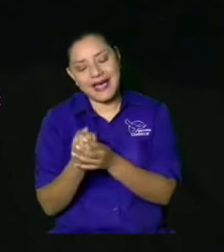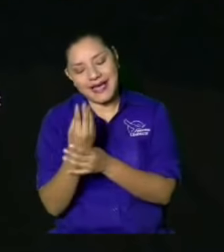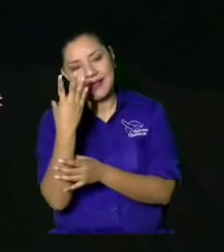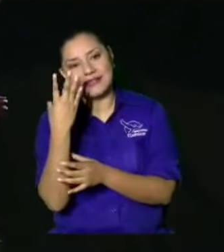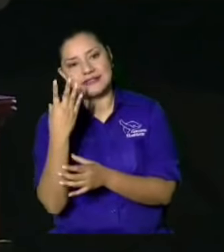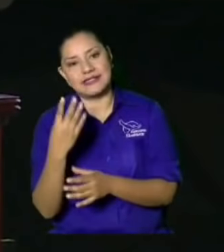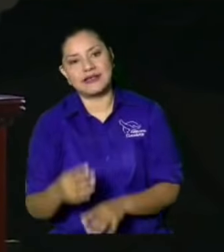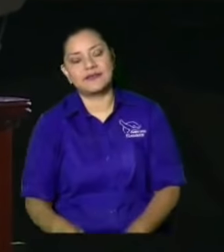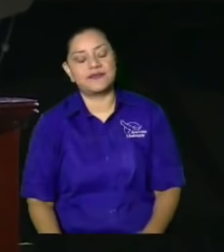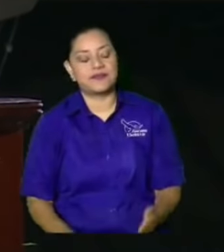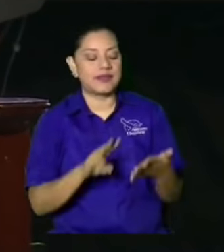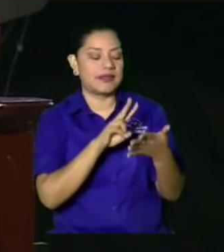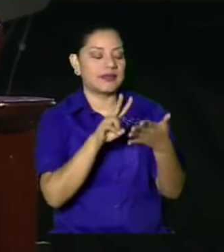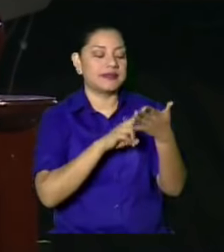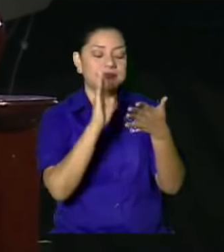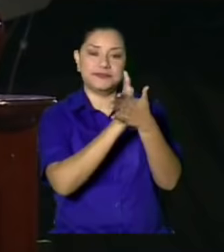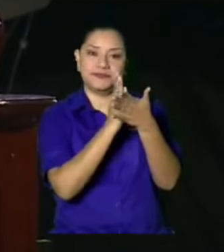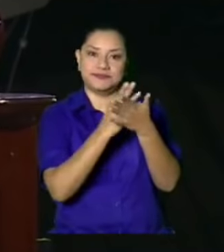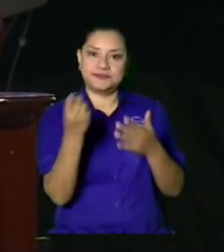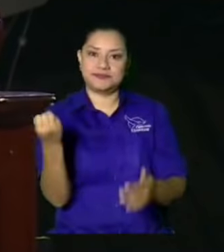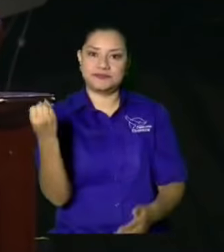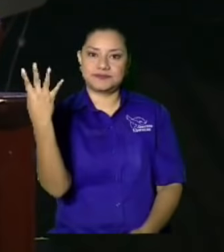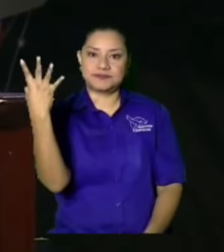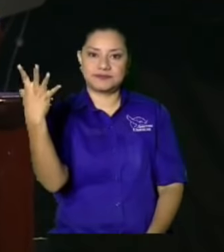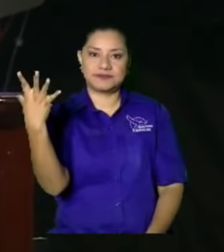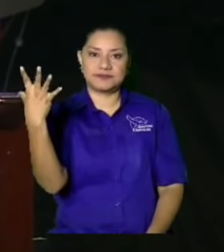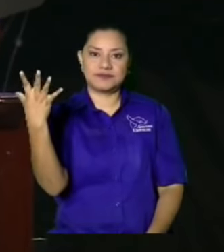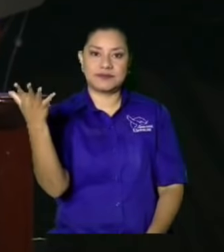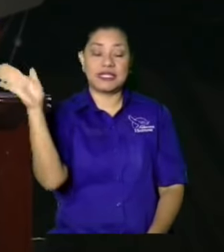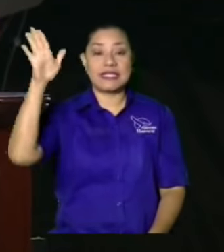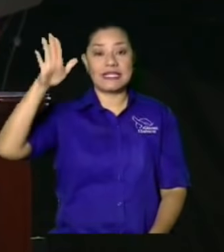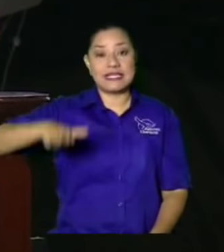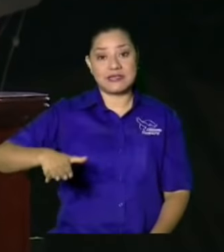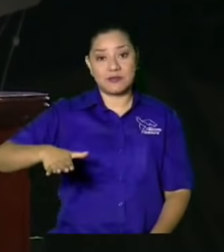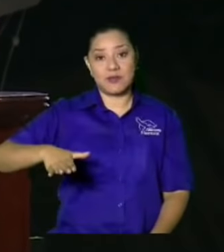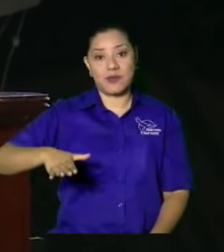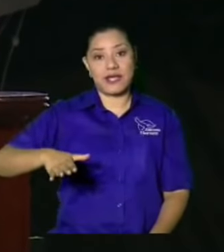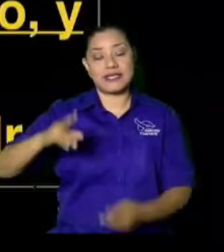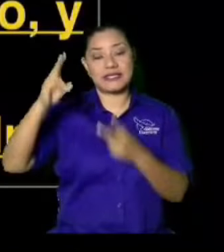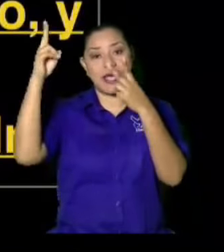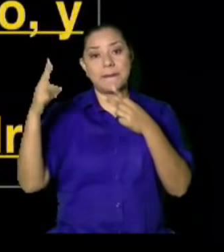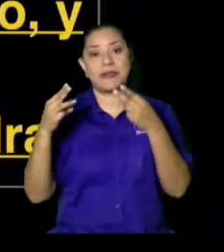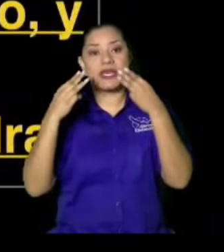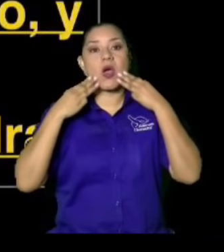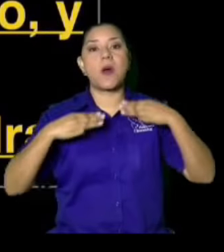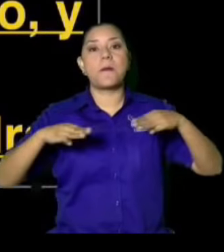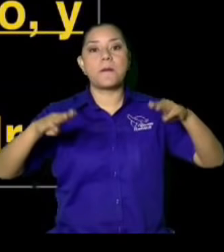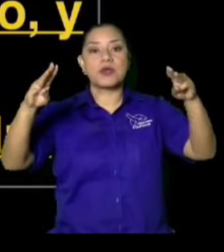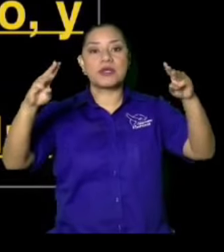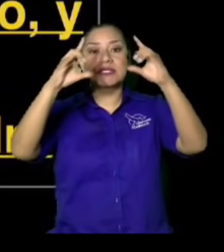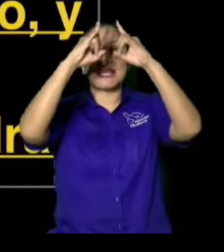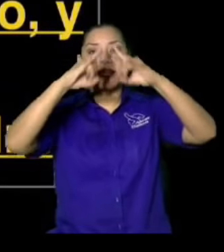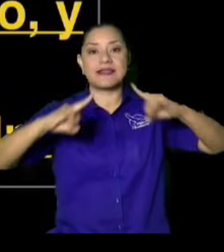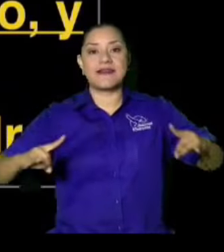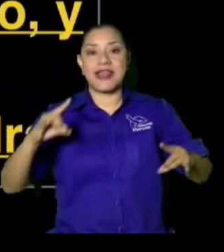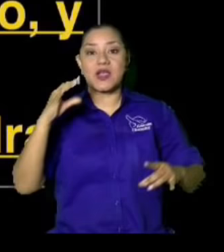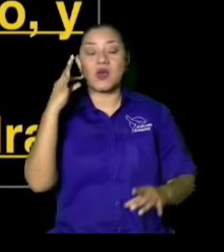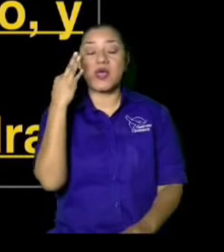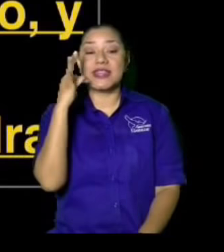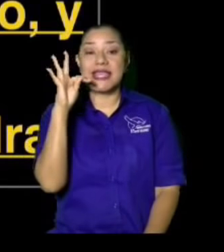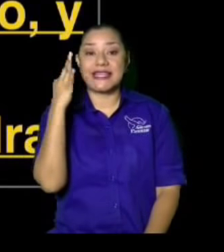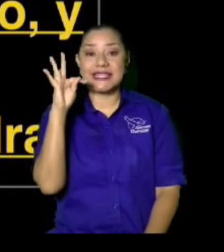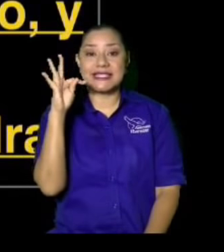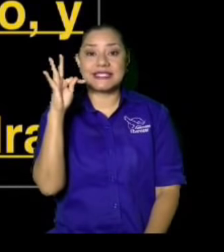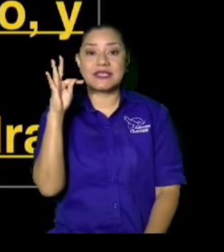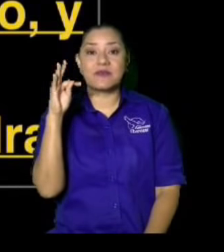Número 17:8. Y aconteció que el día siguiente vino Moisés al tabernáculo del testimonio, y aquí